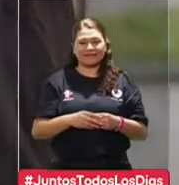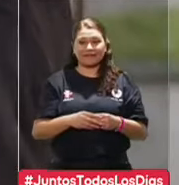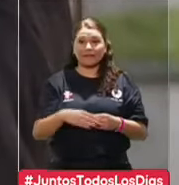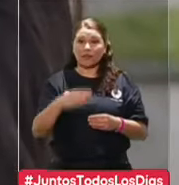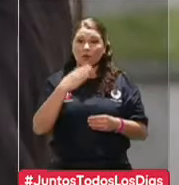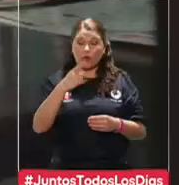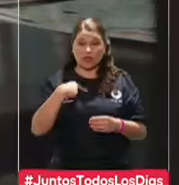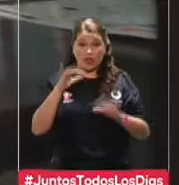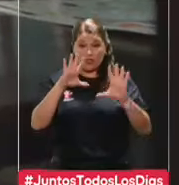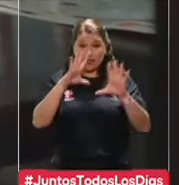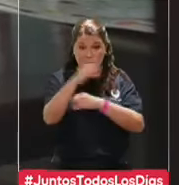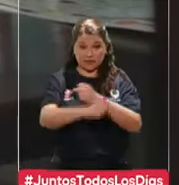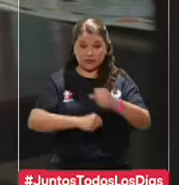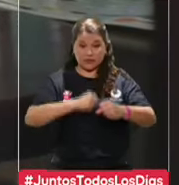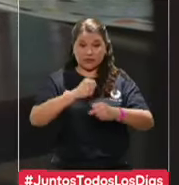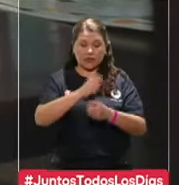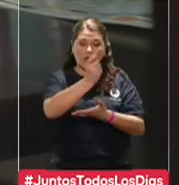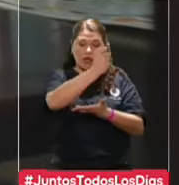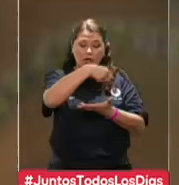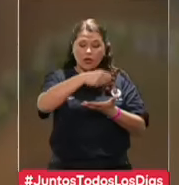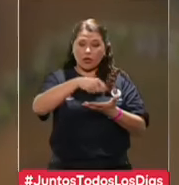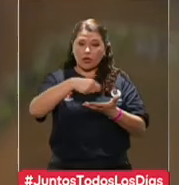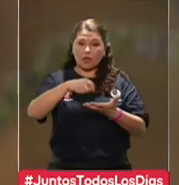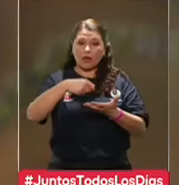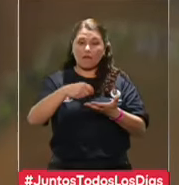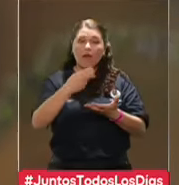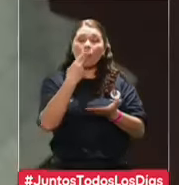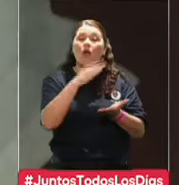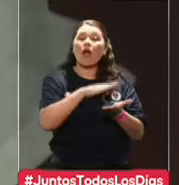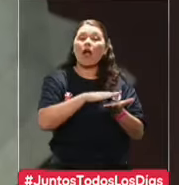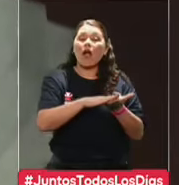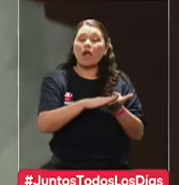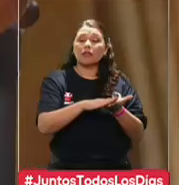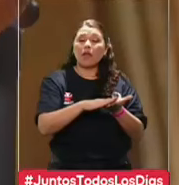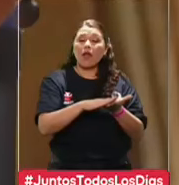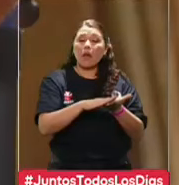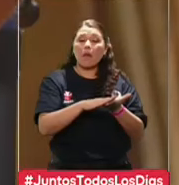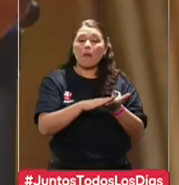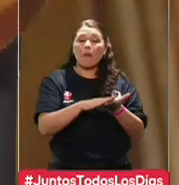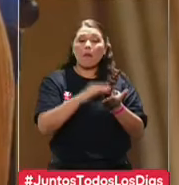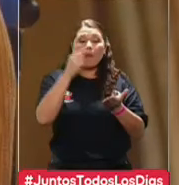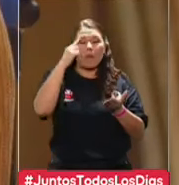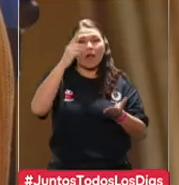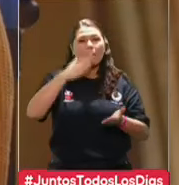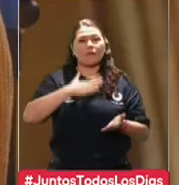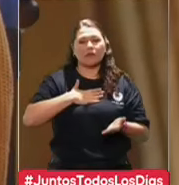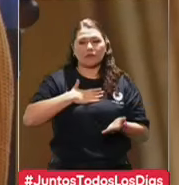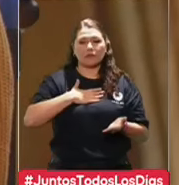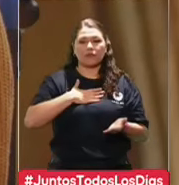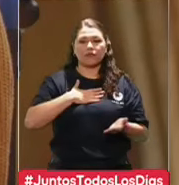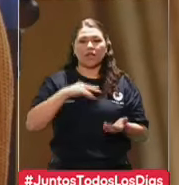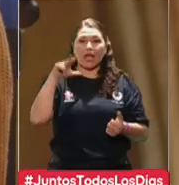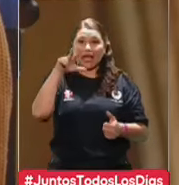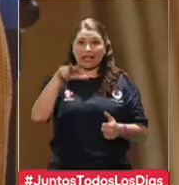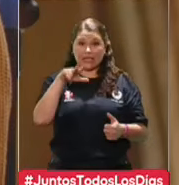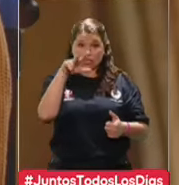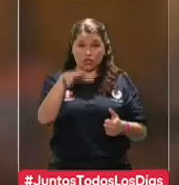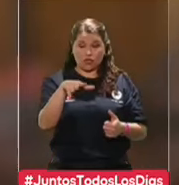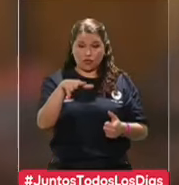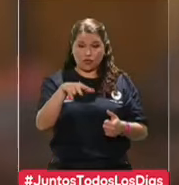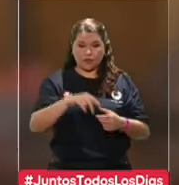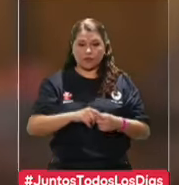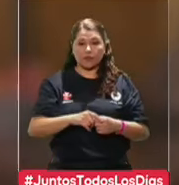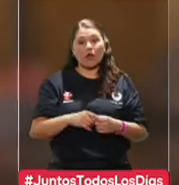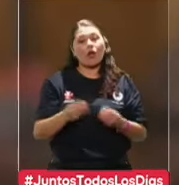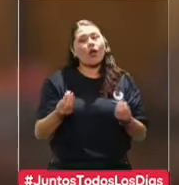Cuando tenía 10 años, escribí una carta para mi yo de 18. Me peiné. Una